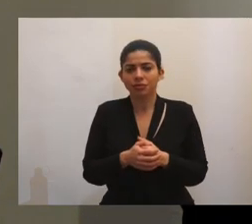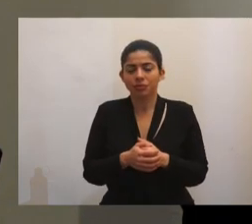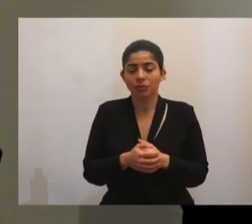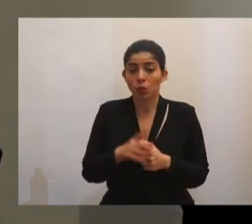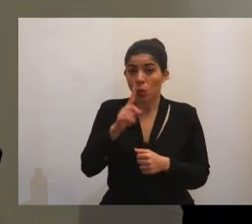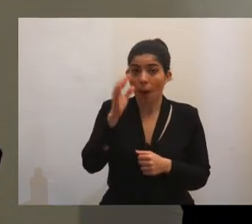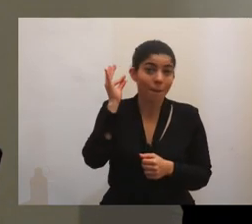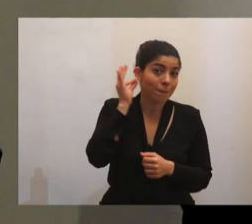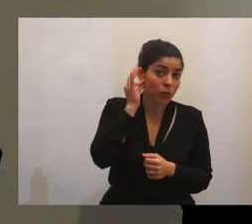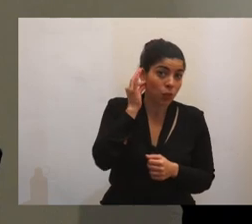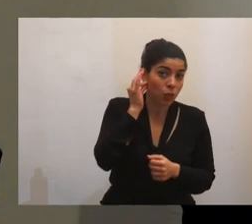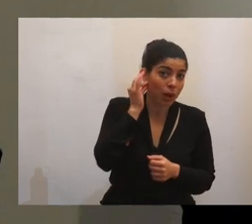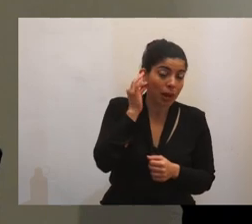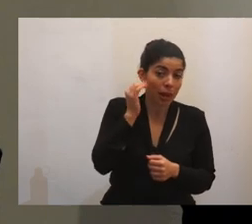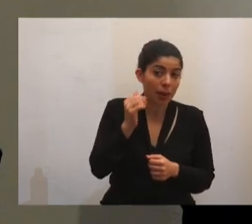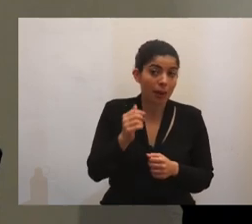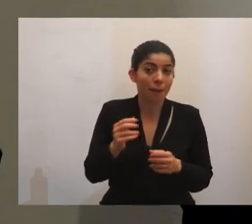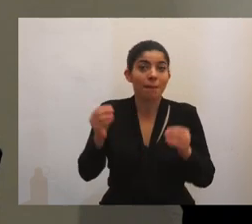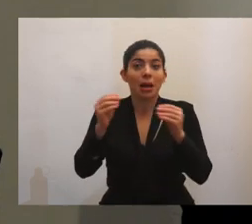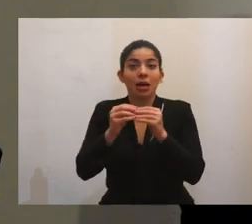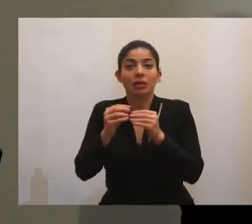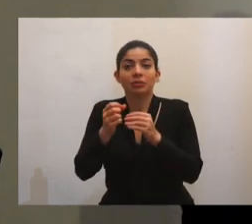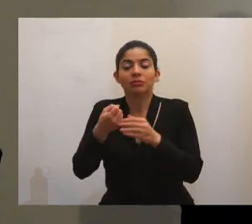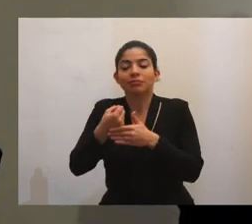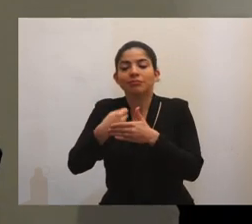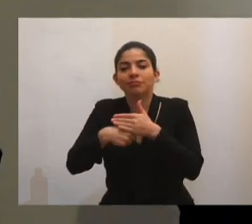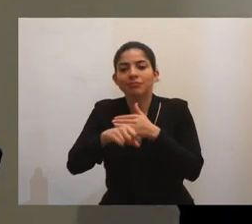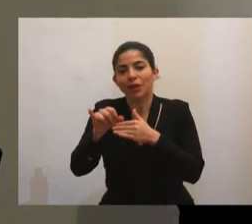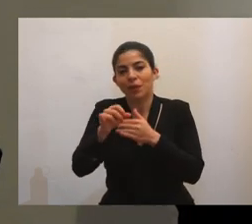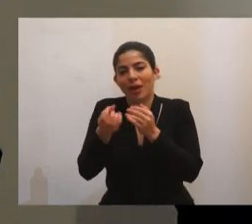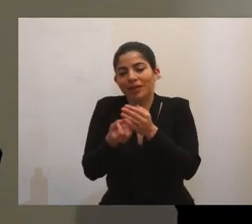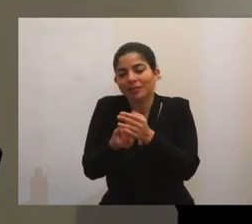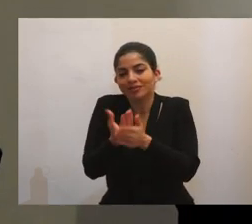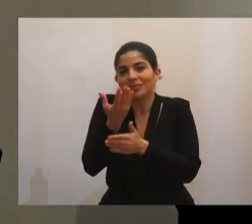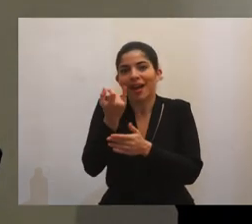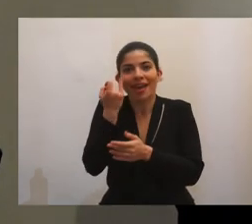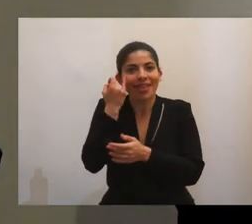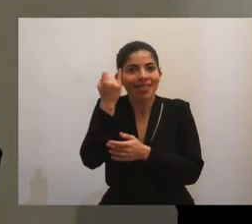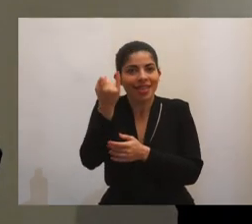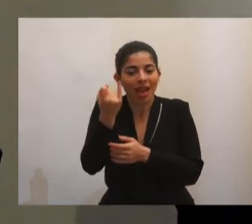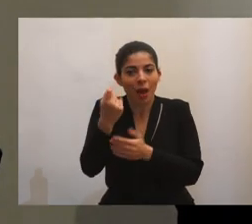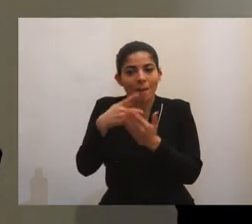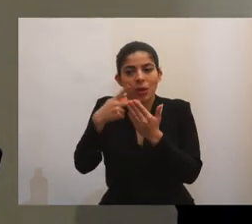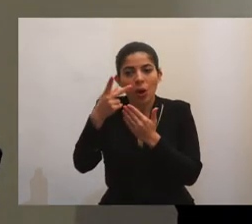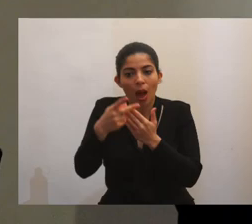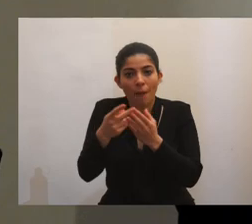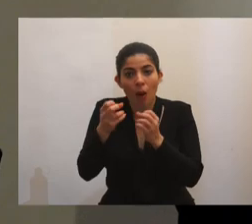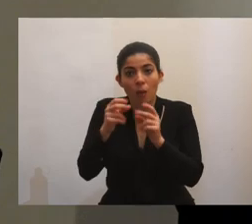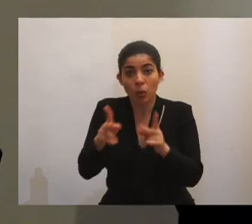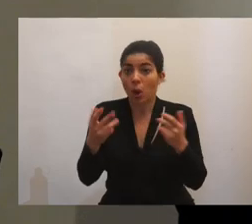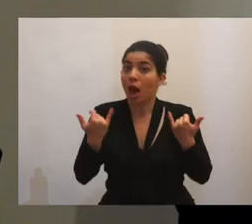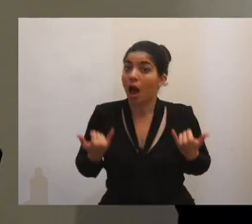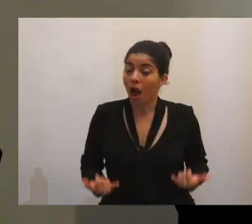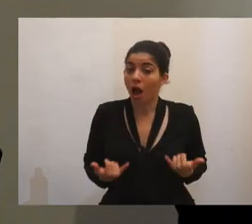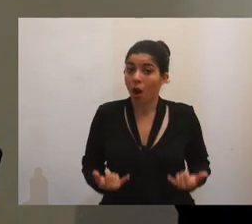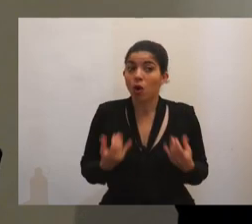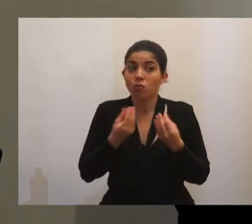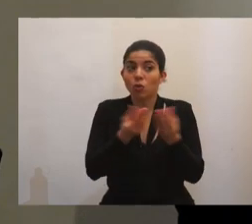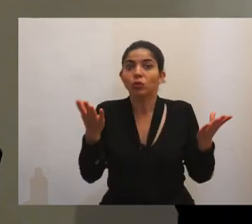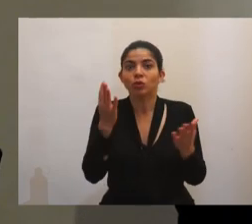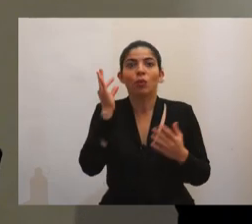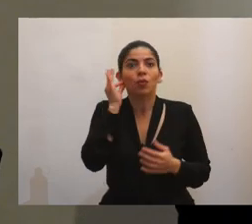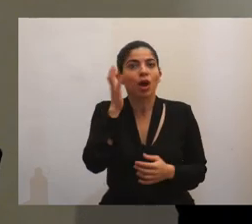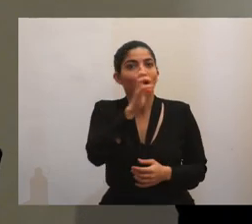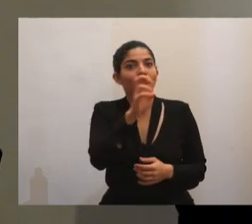Una mujer más parió una idea, un programa, una oportunidad, y ahora tendremos a muchas mujeres en